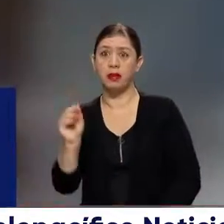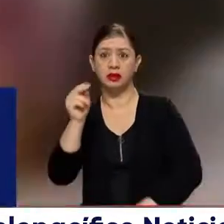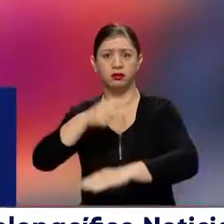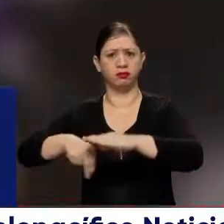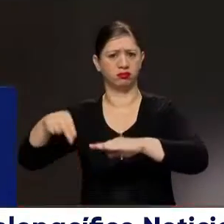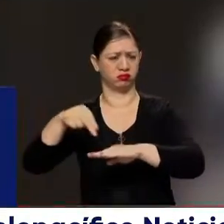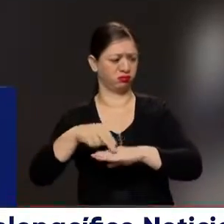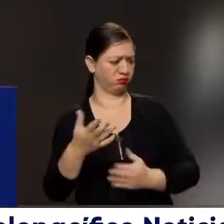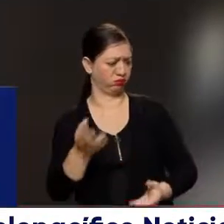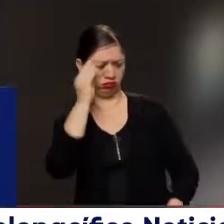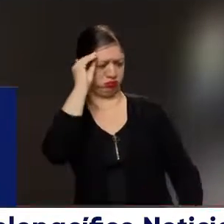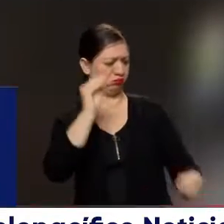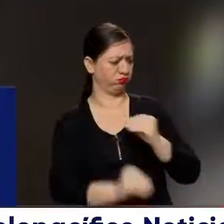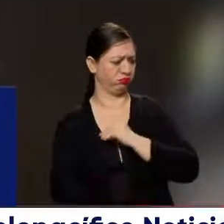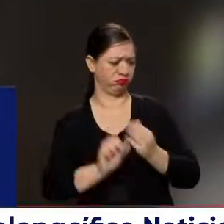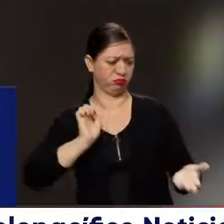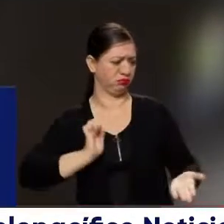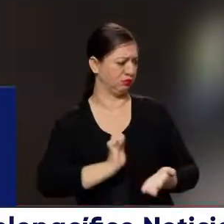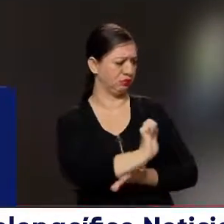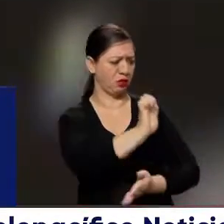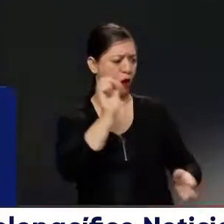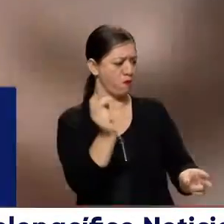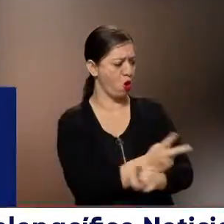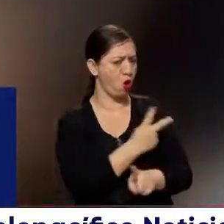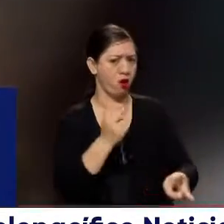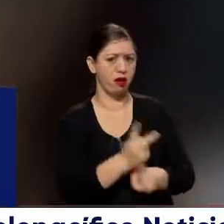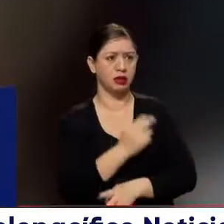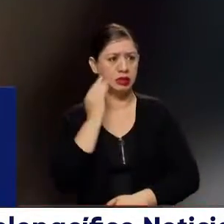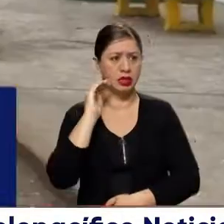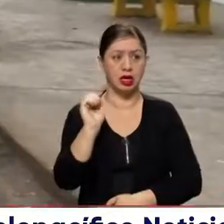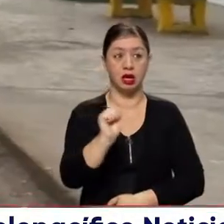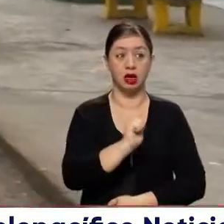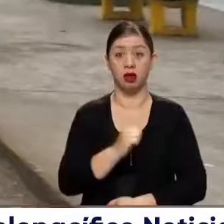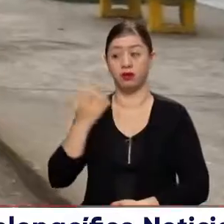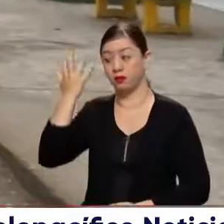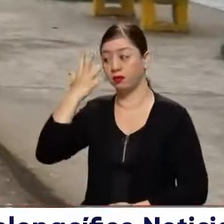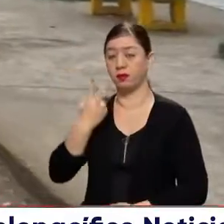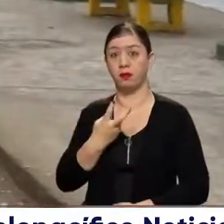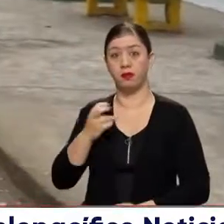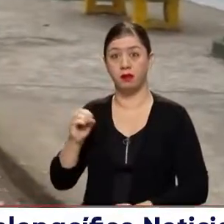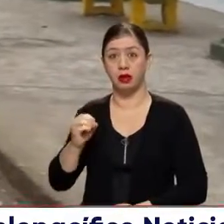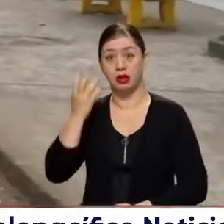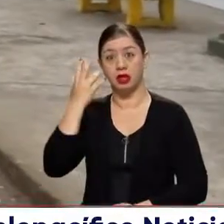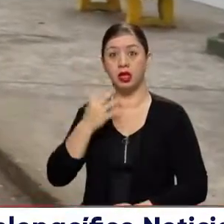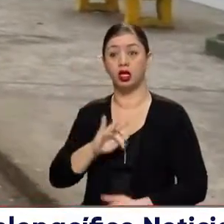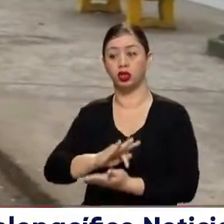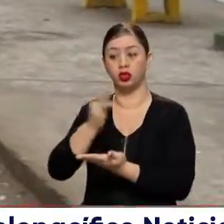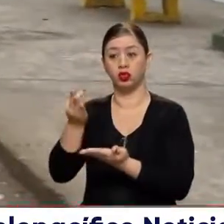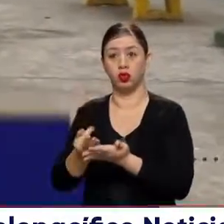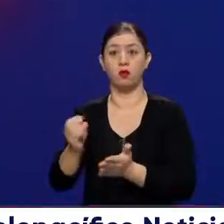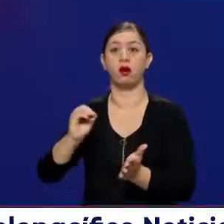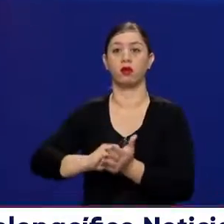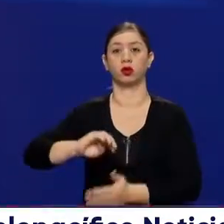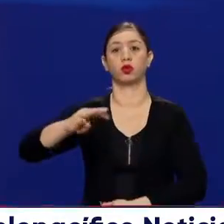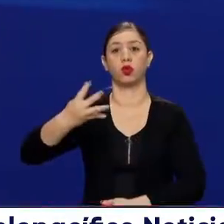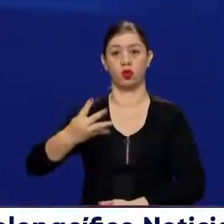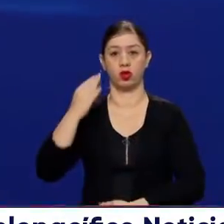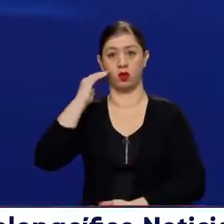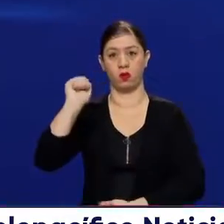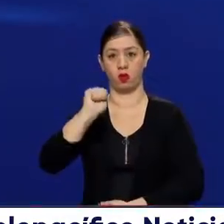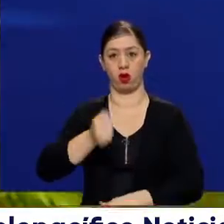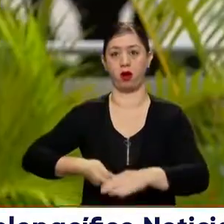Nariñense rechazó este caso de violencia. Durante los últimos 20 días, Tumaco ha registrado 4 feminicidios.